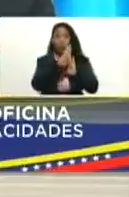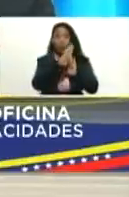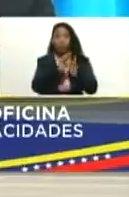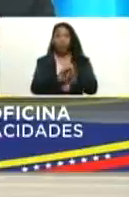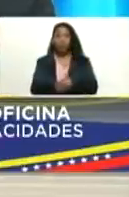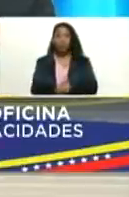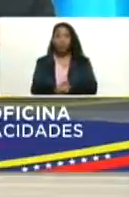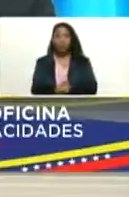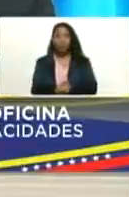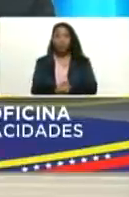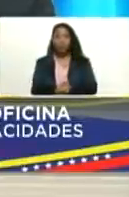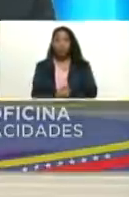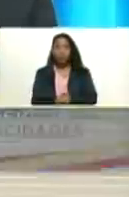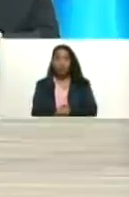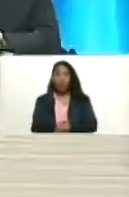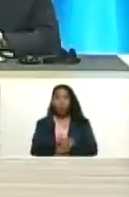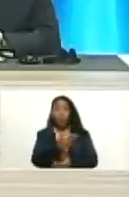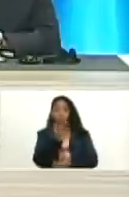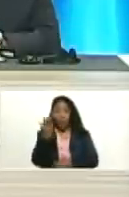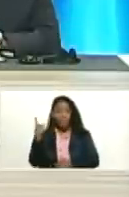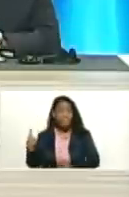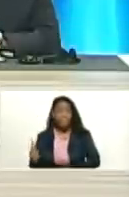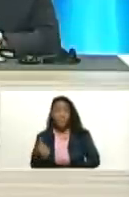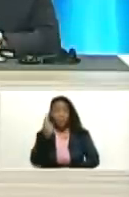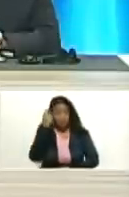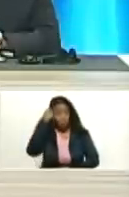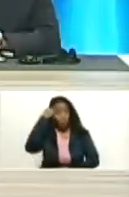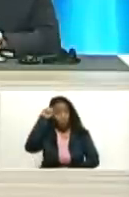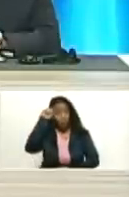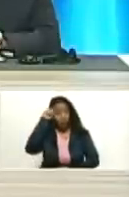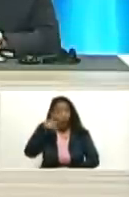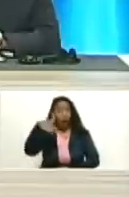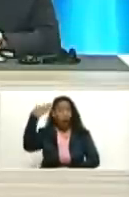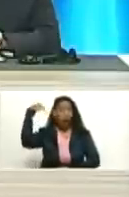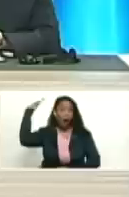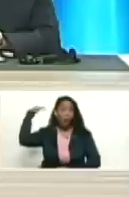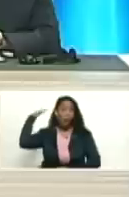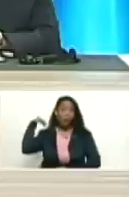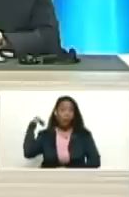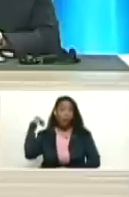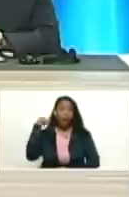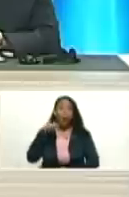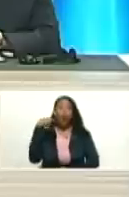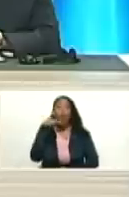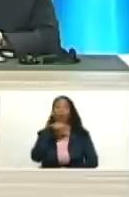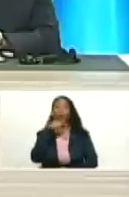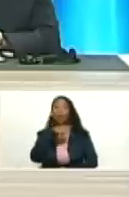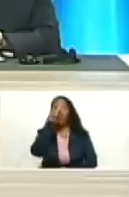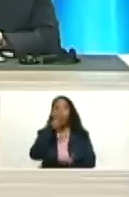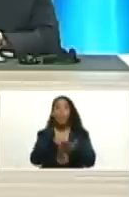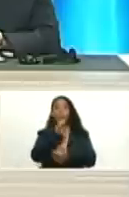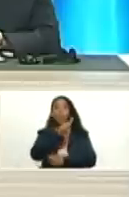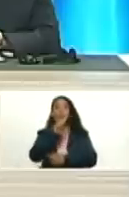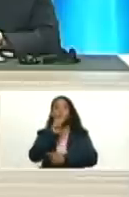La primera, como ustedes recuerdan, fue en octubre de 2021.